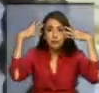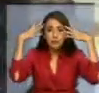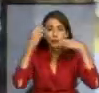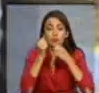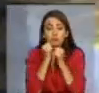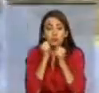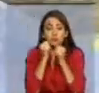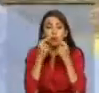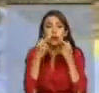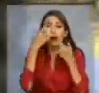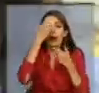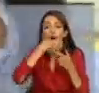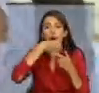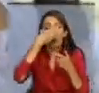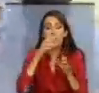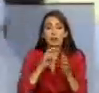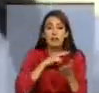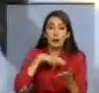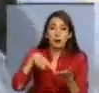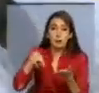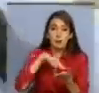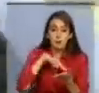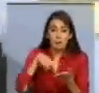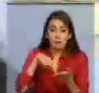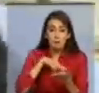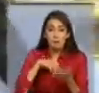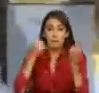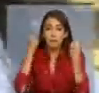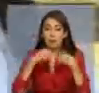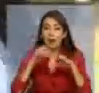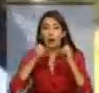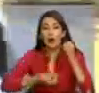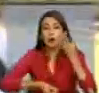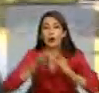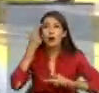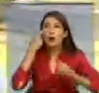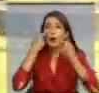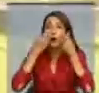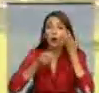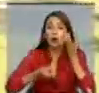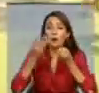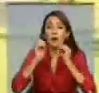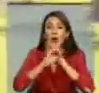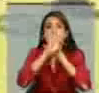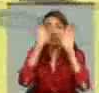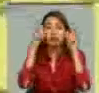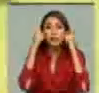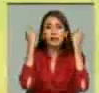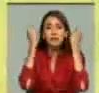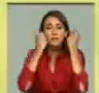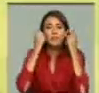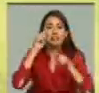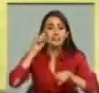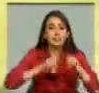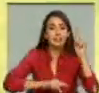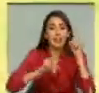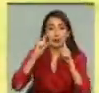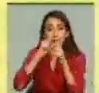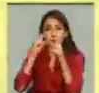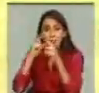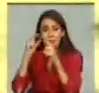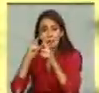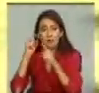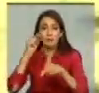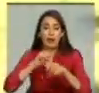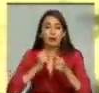noche para estar lindo bailando, quizás suelten un cohete, quizás haya un cuchilla tonito de repente para estar siguiendo bailando así bonito, porque esa